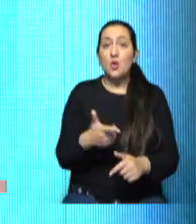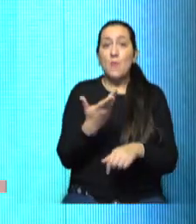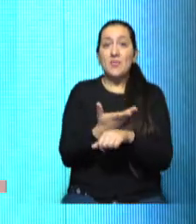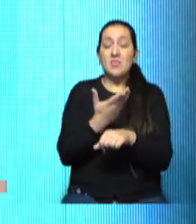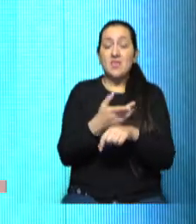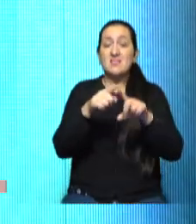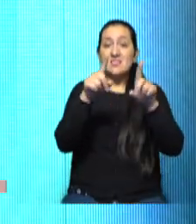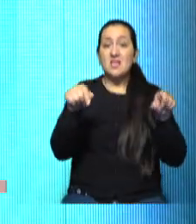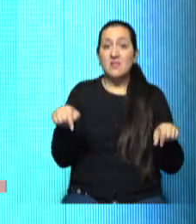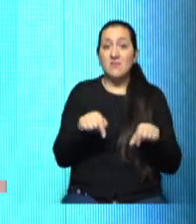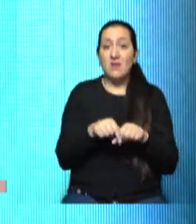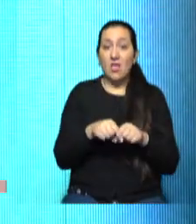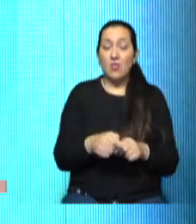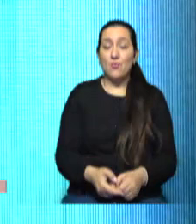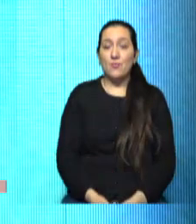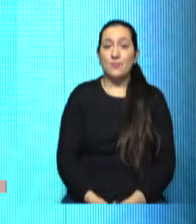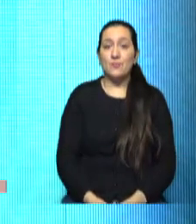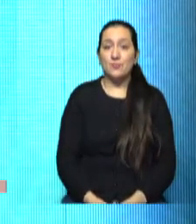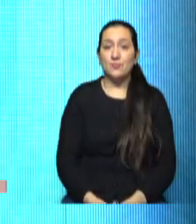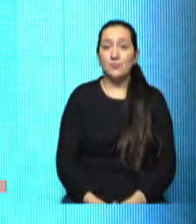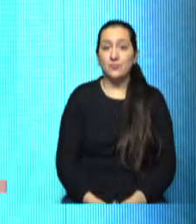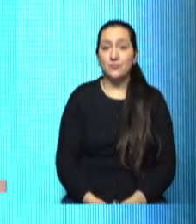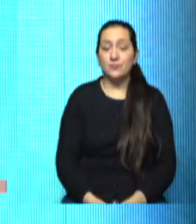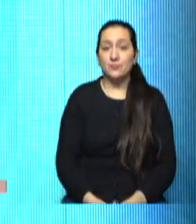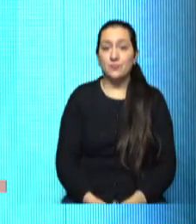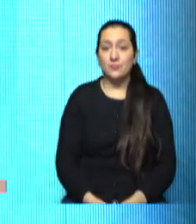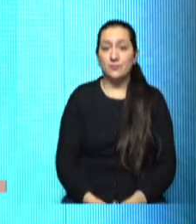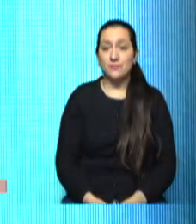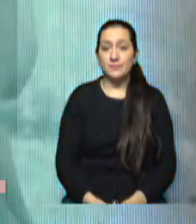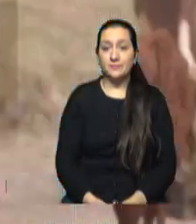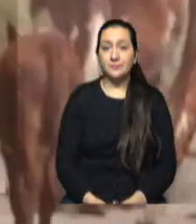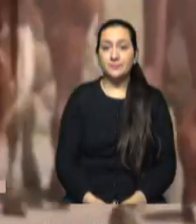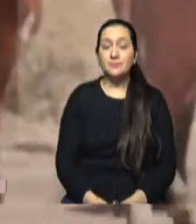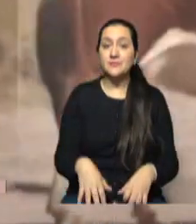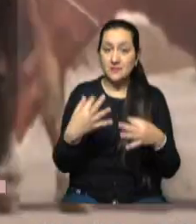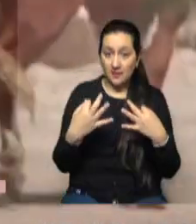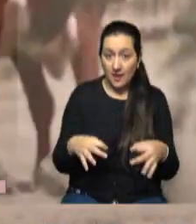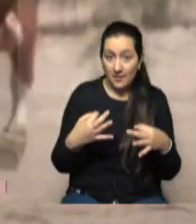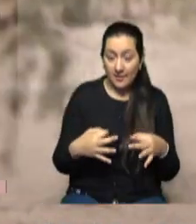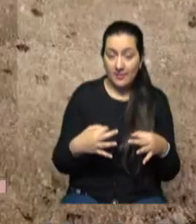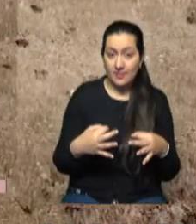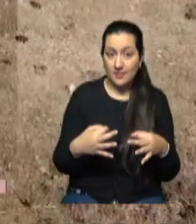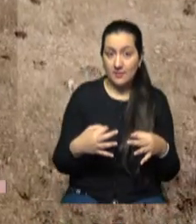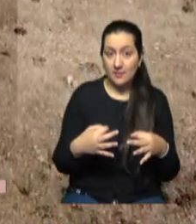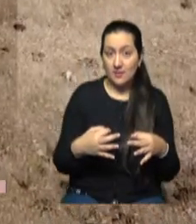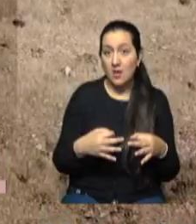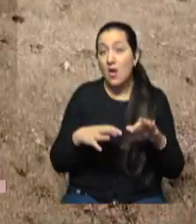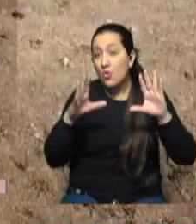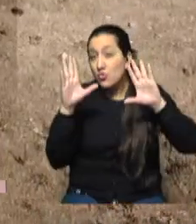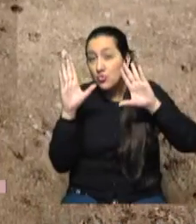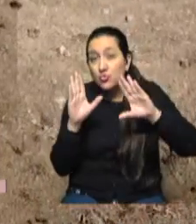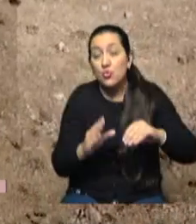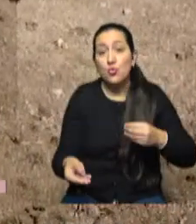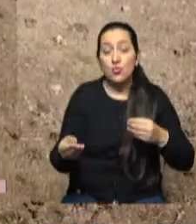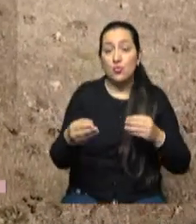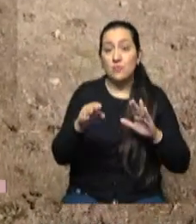a colonización de que estaban fuera de la ley este y y en realidad este todo lo que está ahí